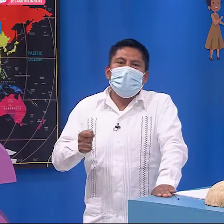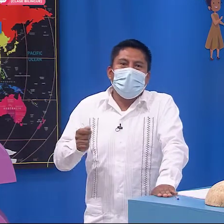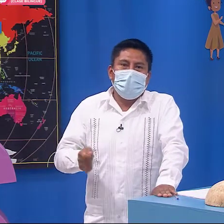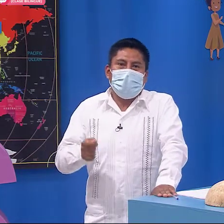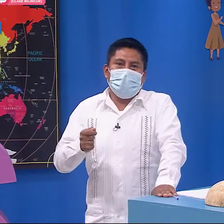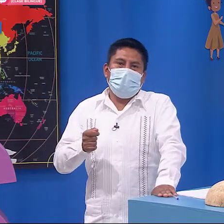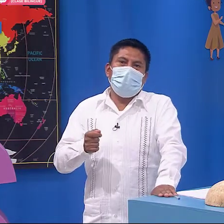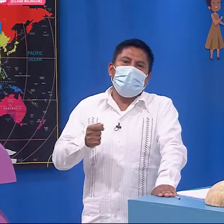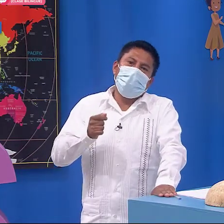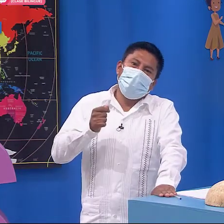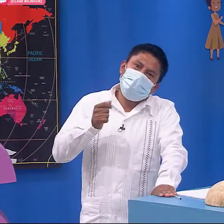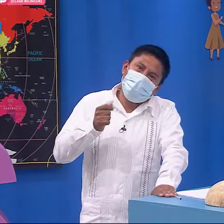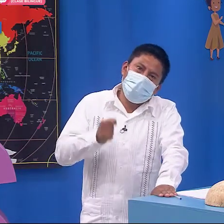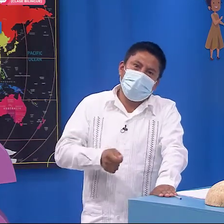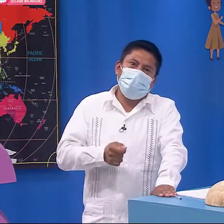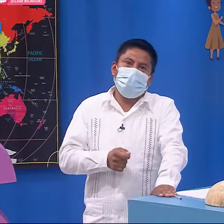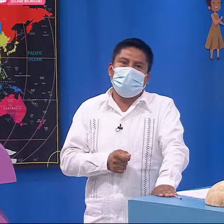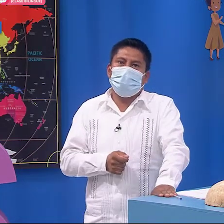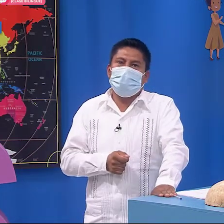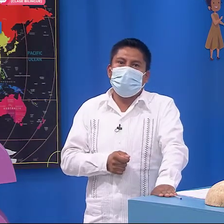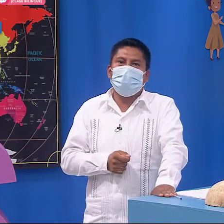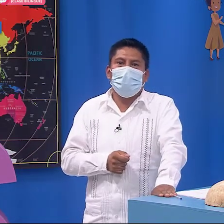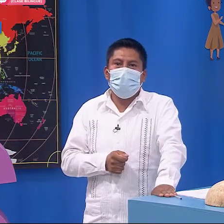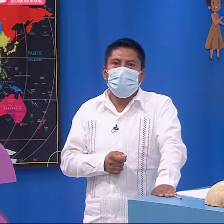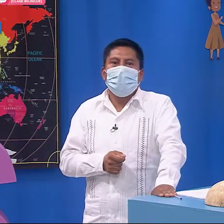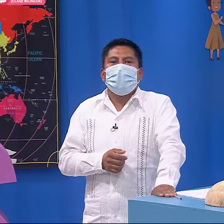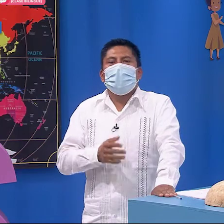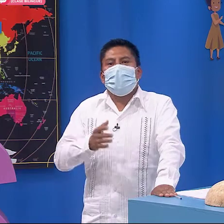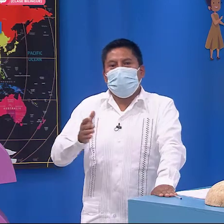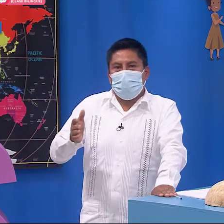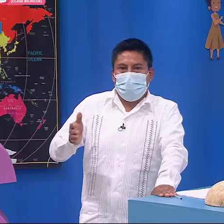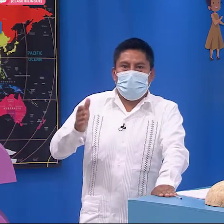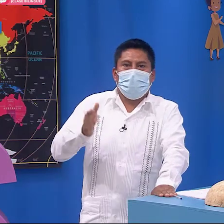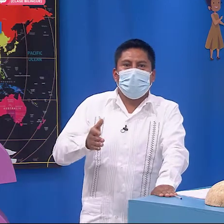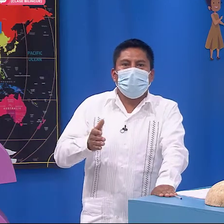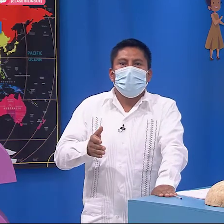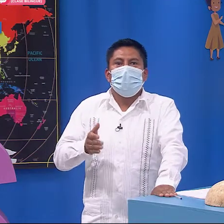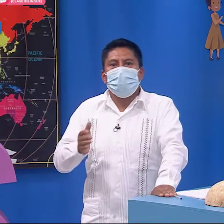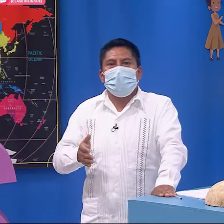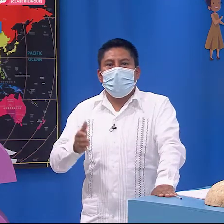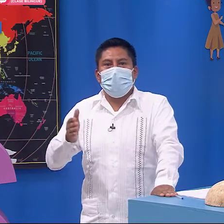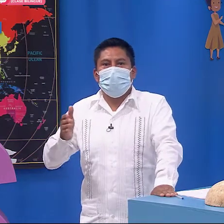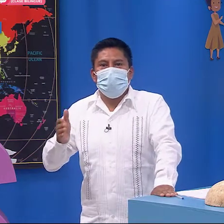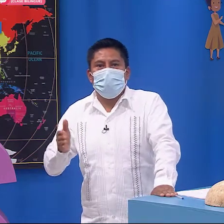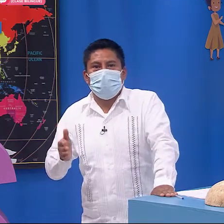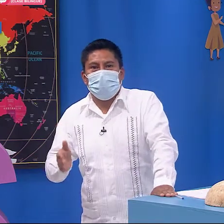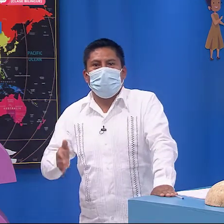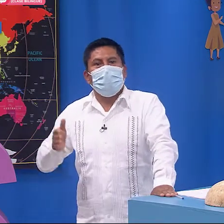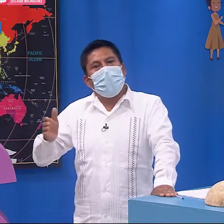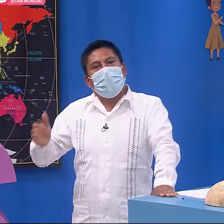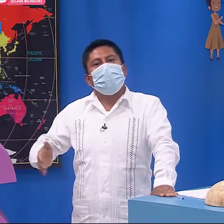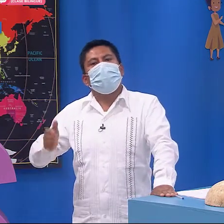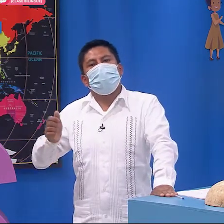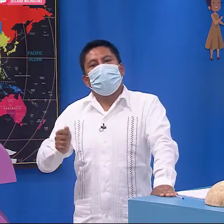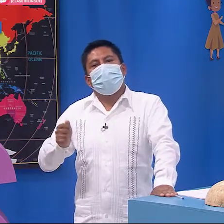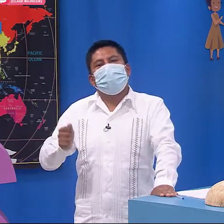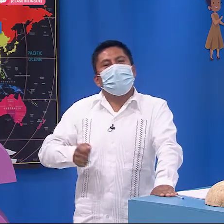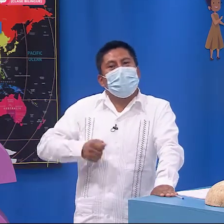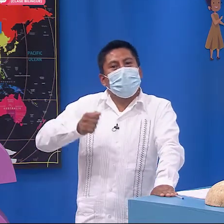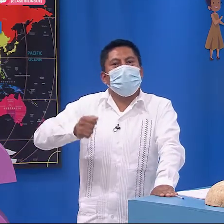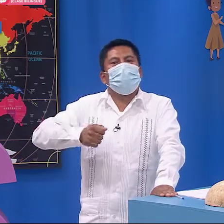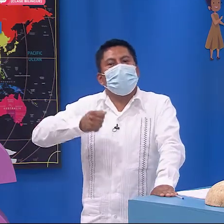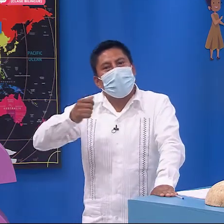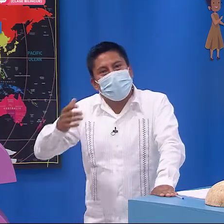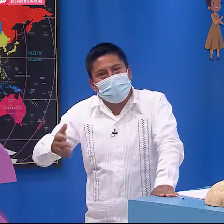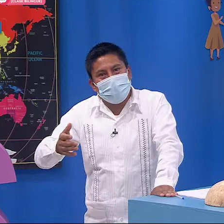soy guine cana, guine go yo guyo no chito no sinondo no, guine cho chito, ruke cho a,